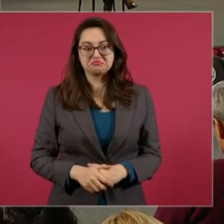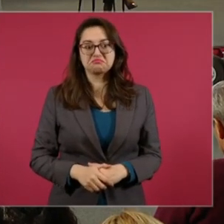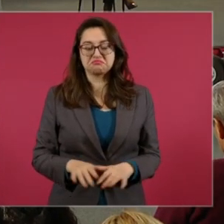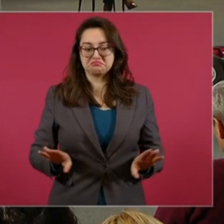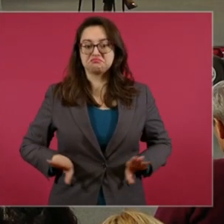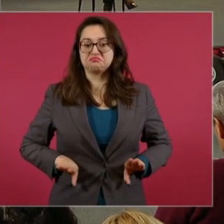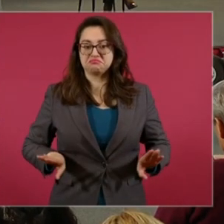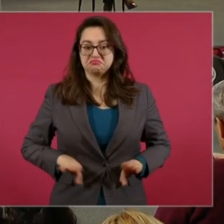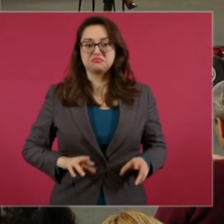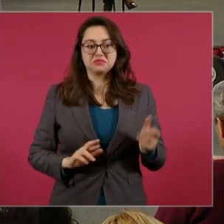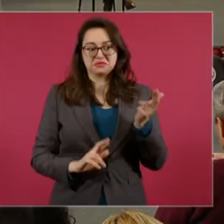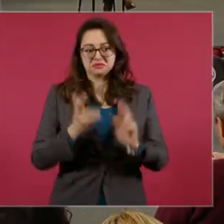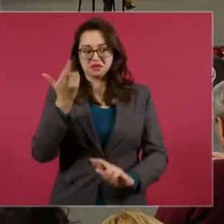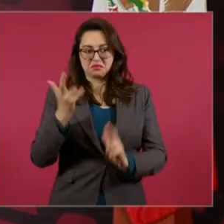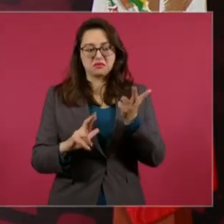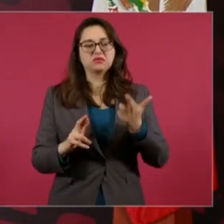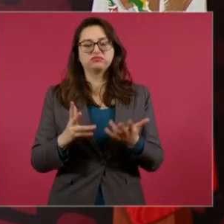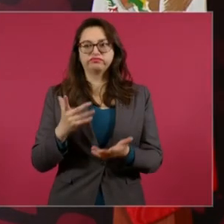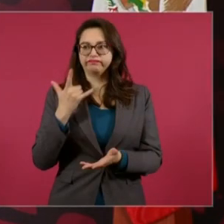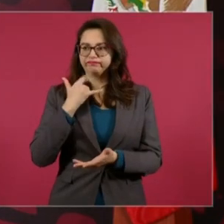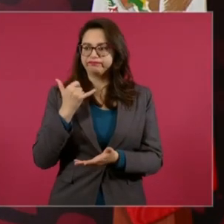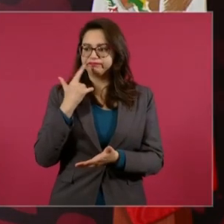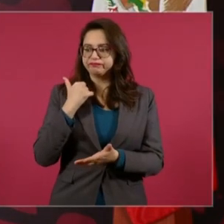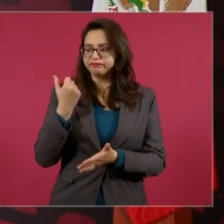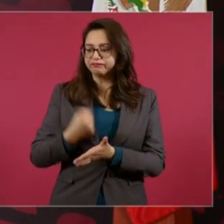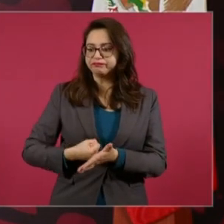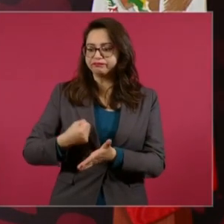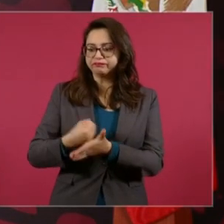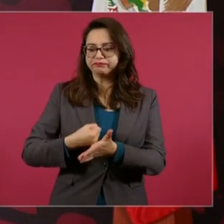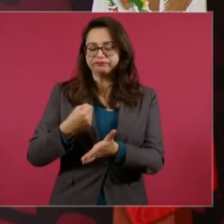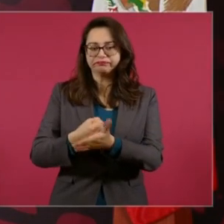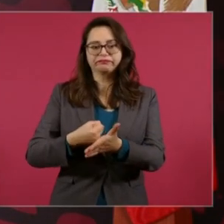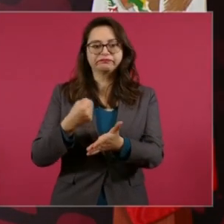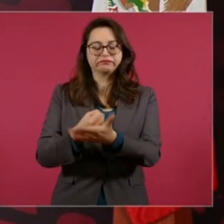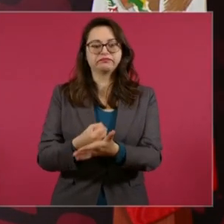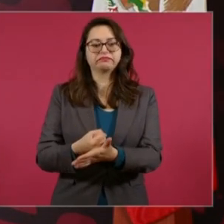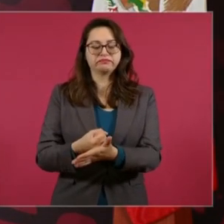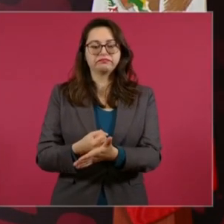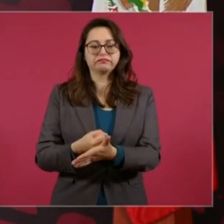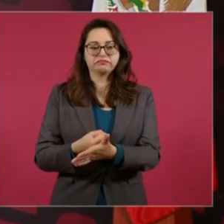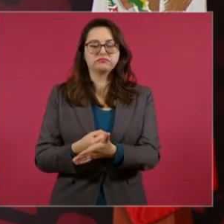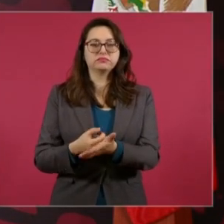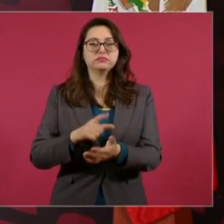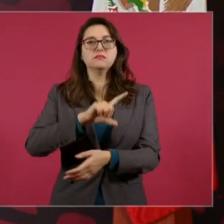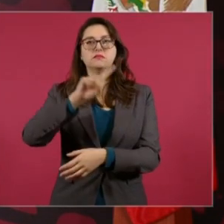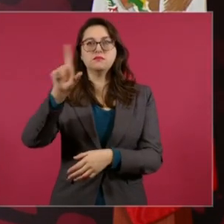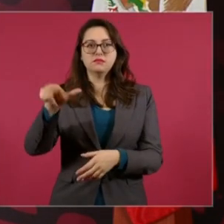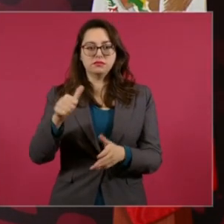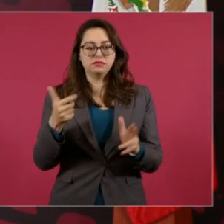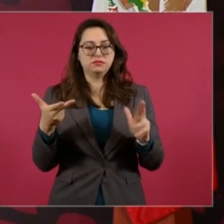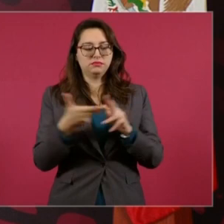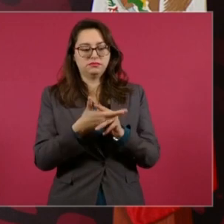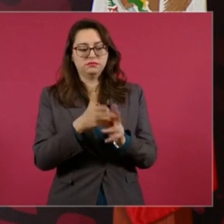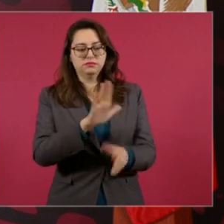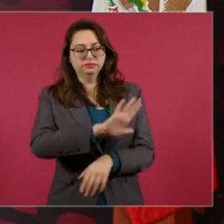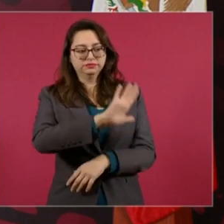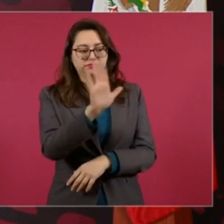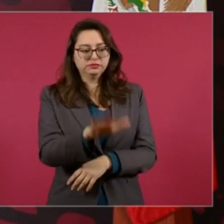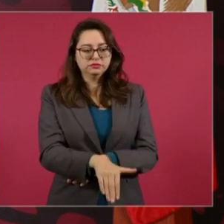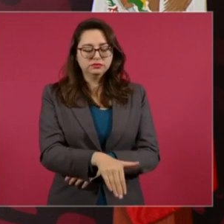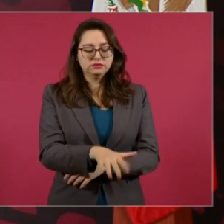revolucionario, un héroe anónimo, que lo asesinaron en Bocas del